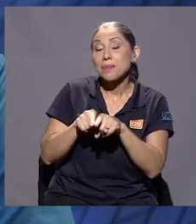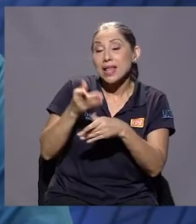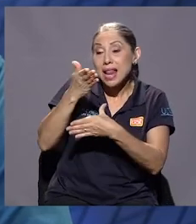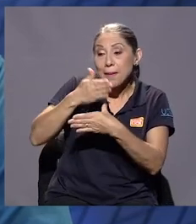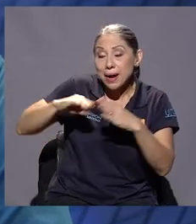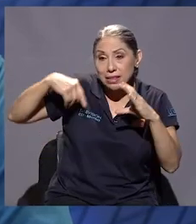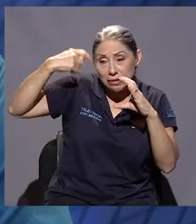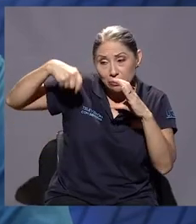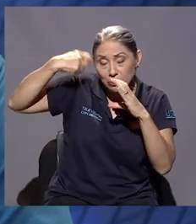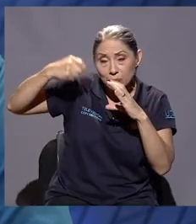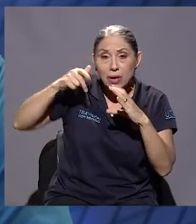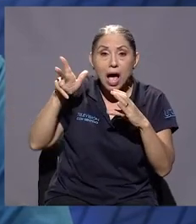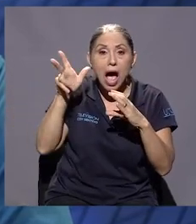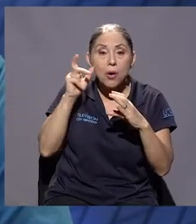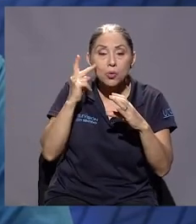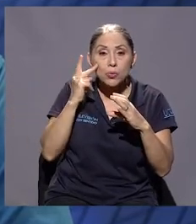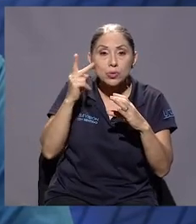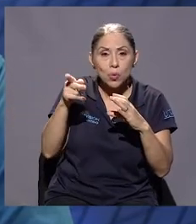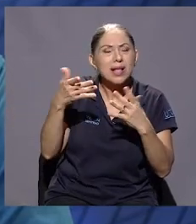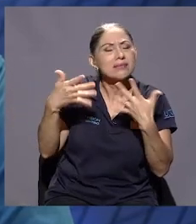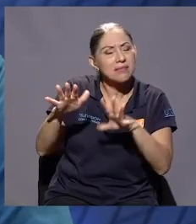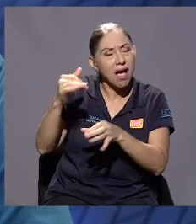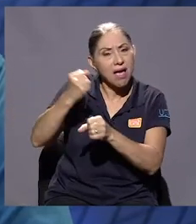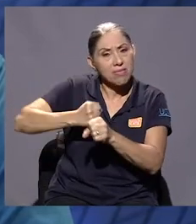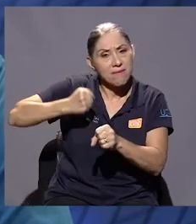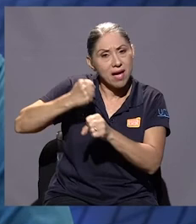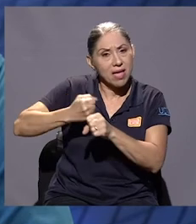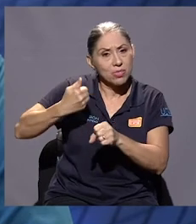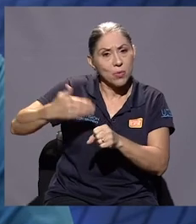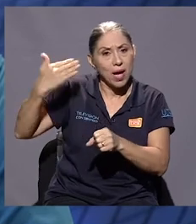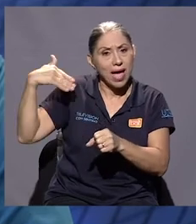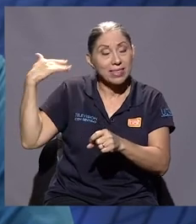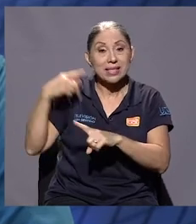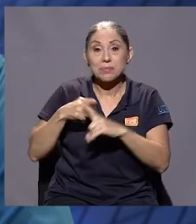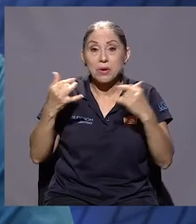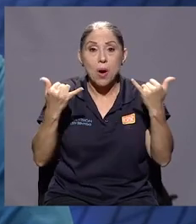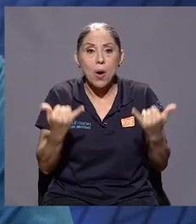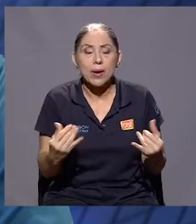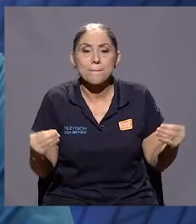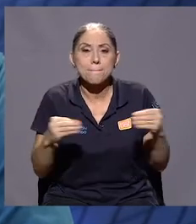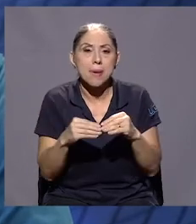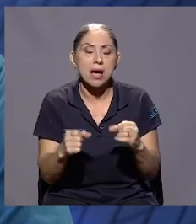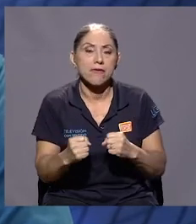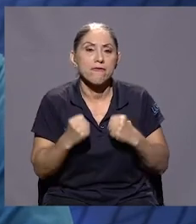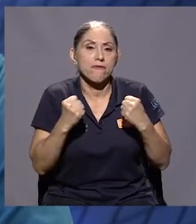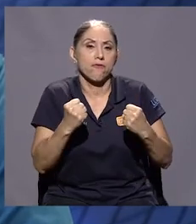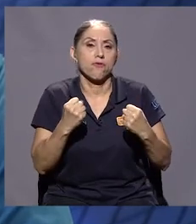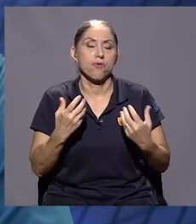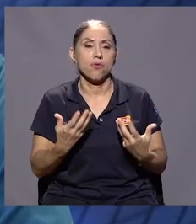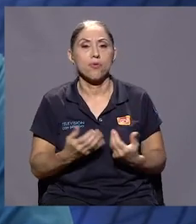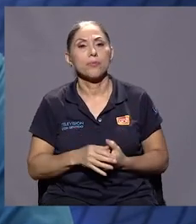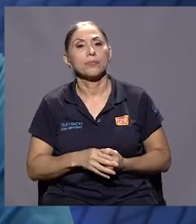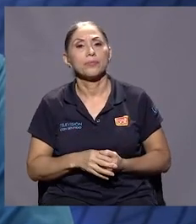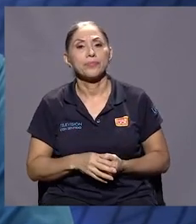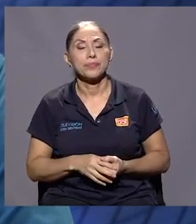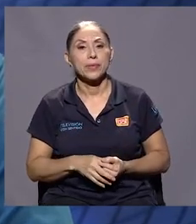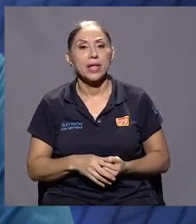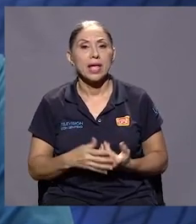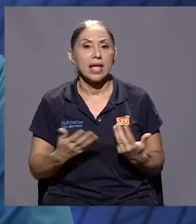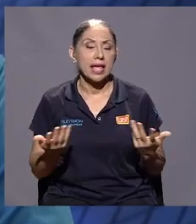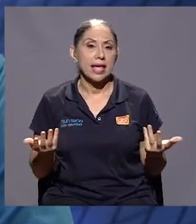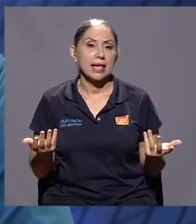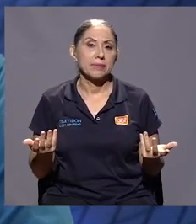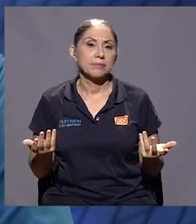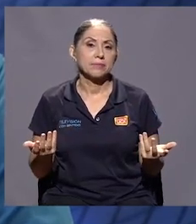trabajando antes pero que hemos venido en este contexto es fortaleciendo y se venía digamos